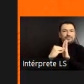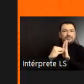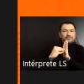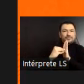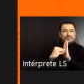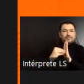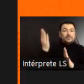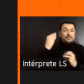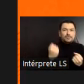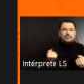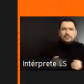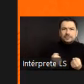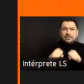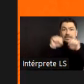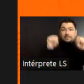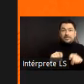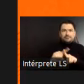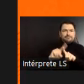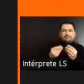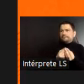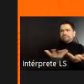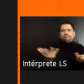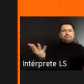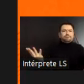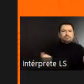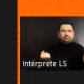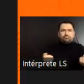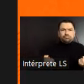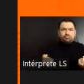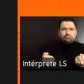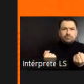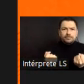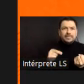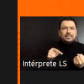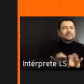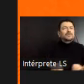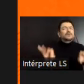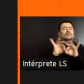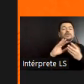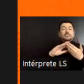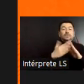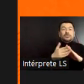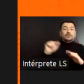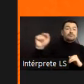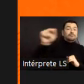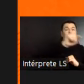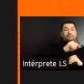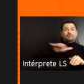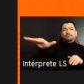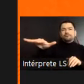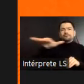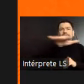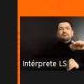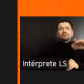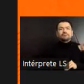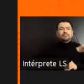sistema, es importante que haya distintas áreas dentro de una ciudad. Como pueden ver, hay una interfase que es